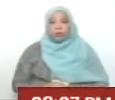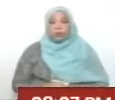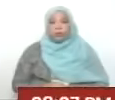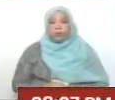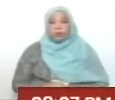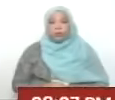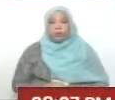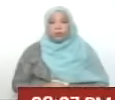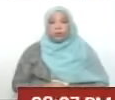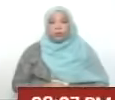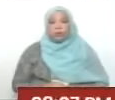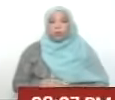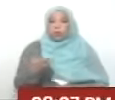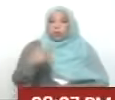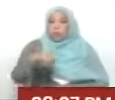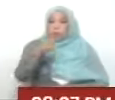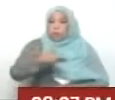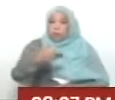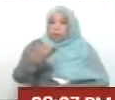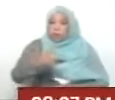Y una línea estratégica